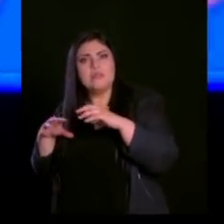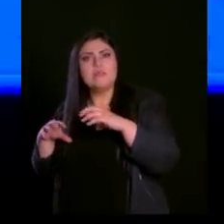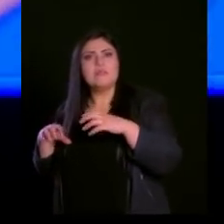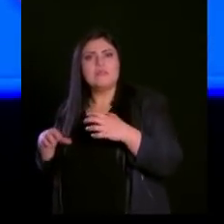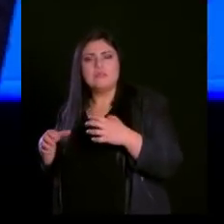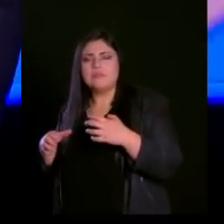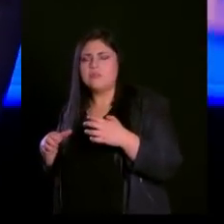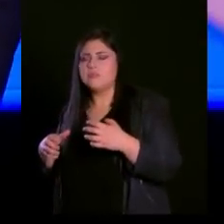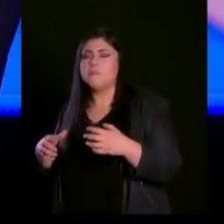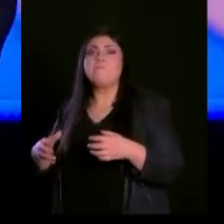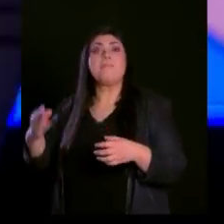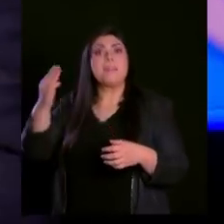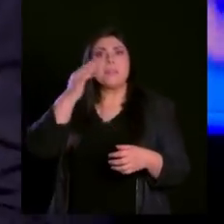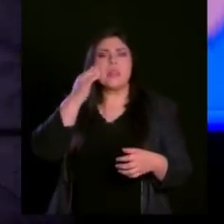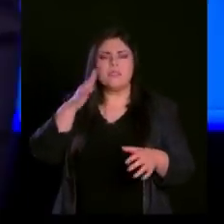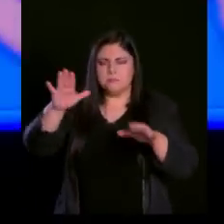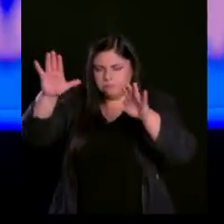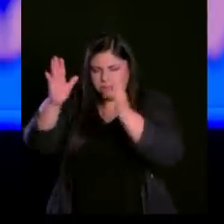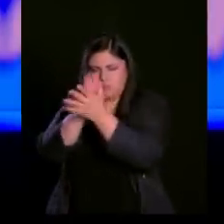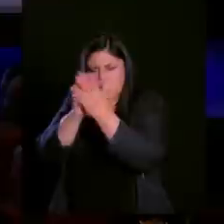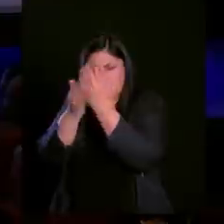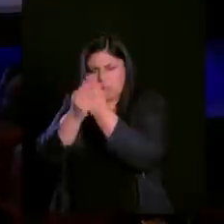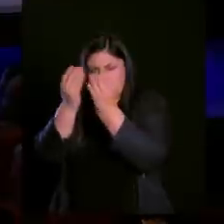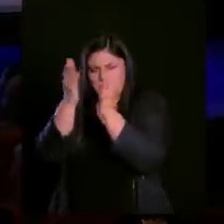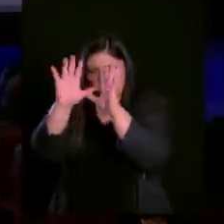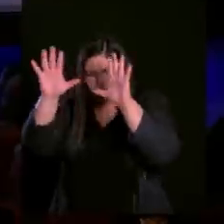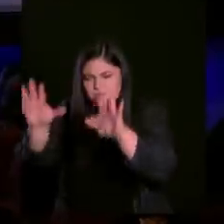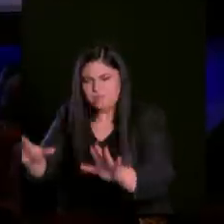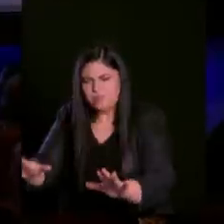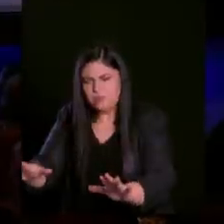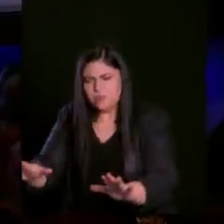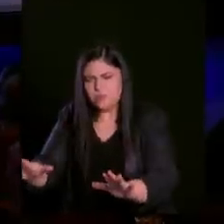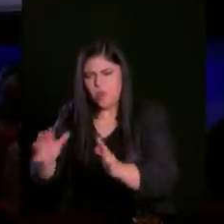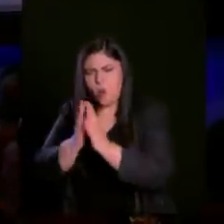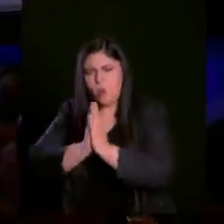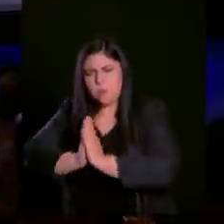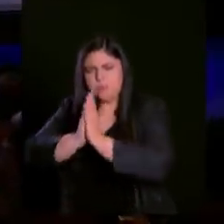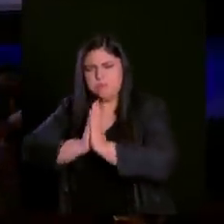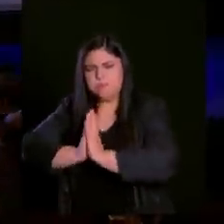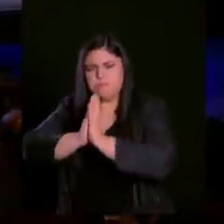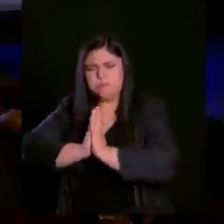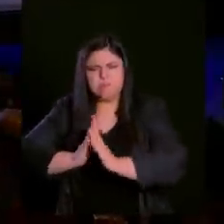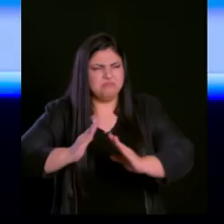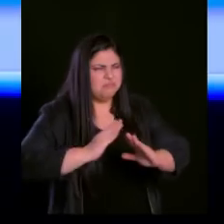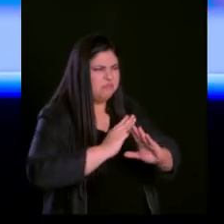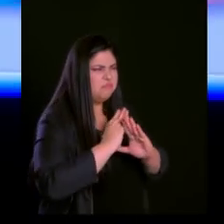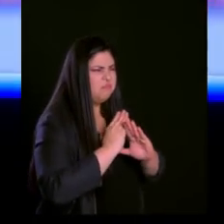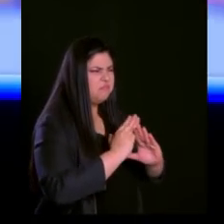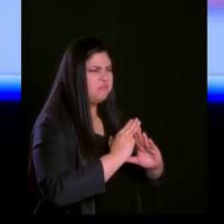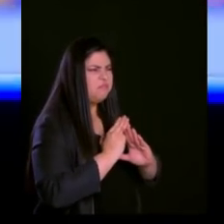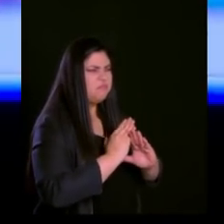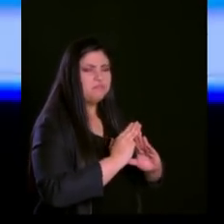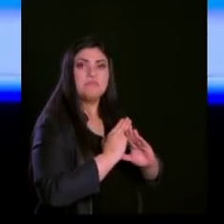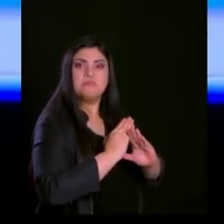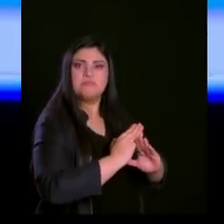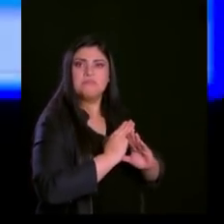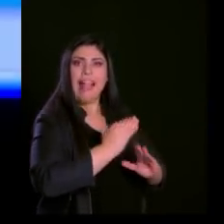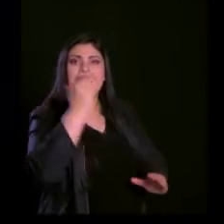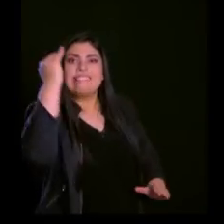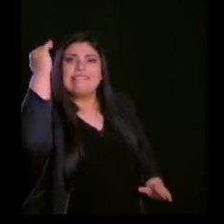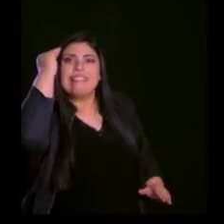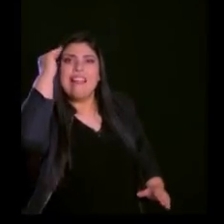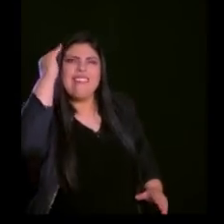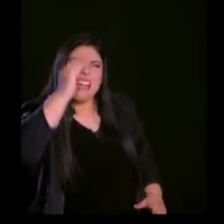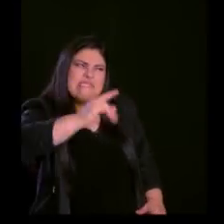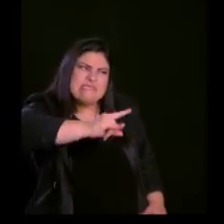el hijo salió del hospital el hijo salió del intensivo el hijo ya está en su casa pero se necesitó de una madre que entendiera